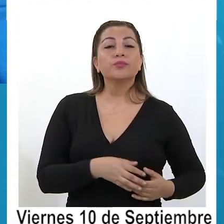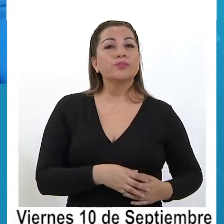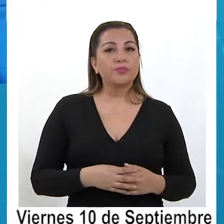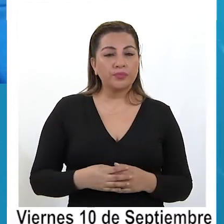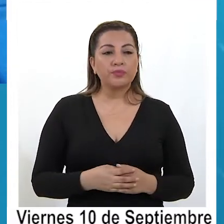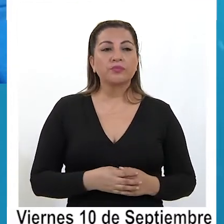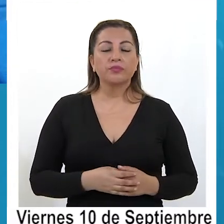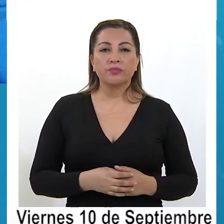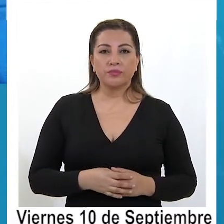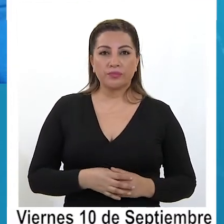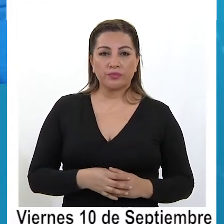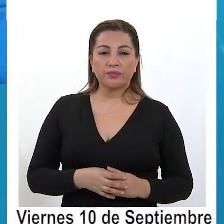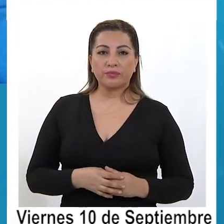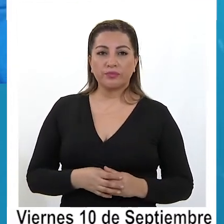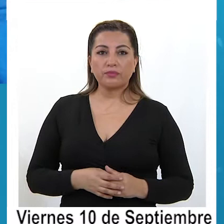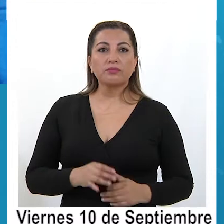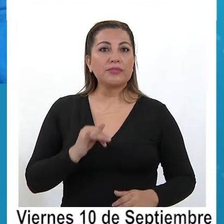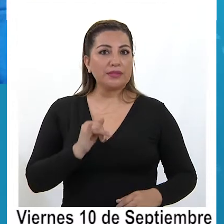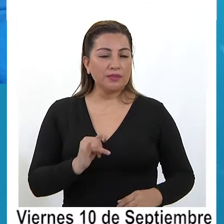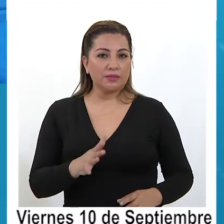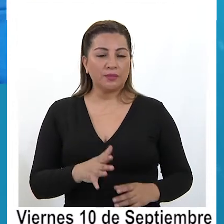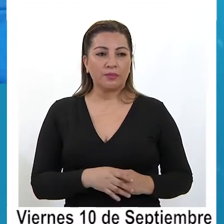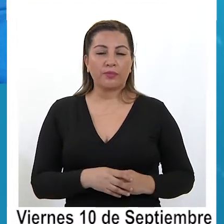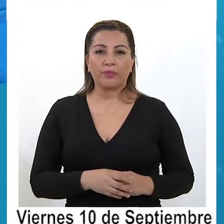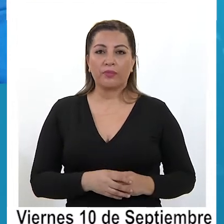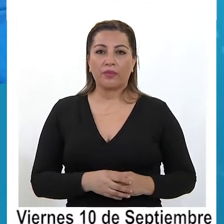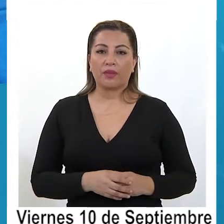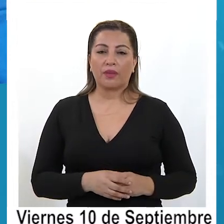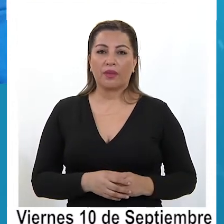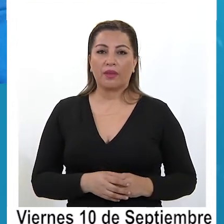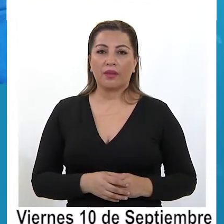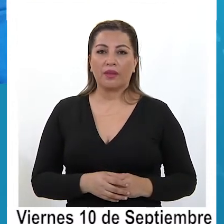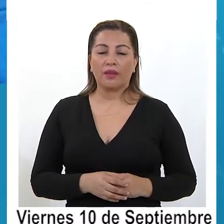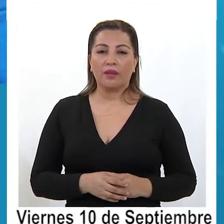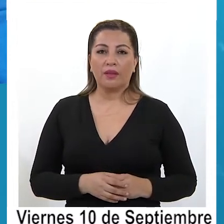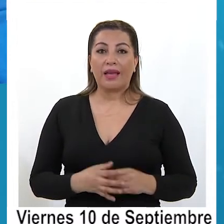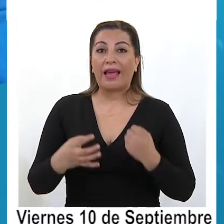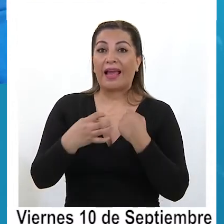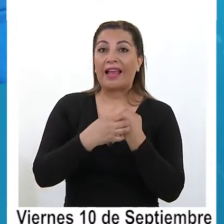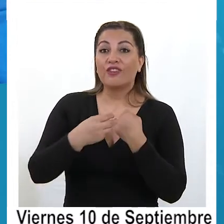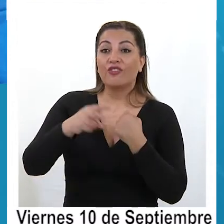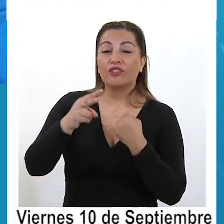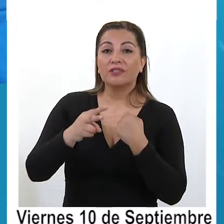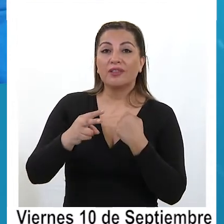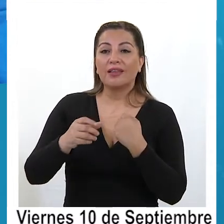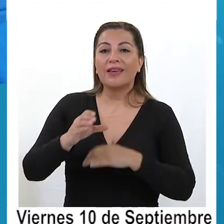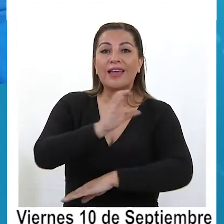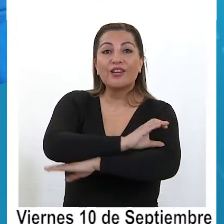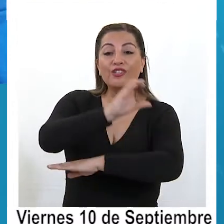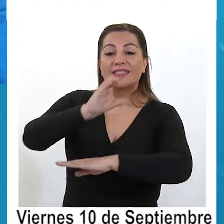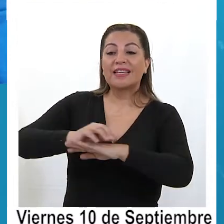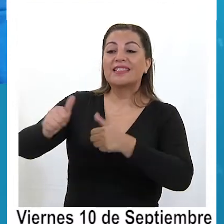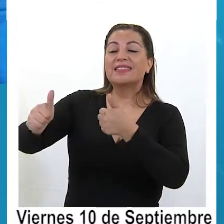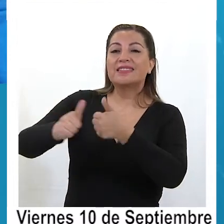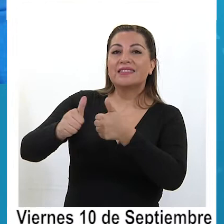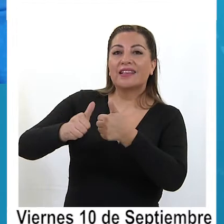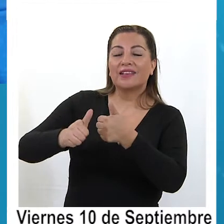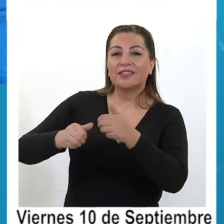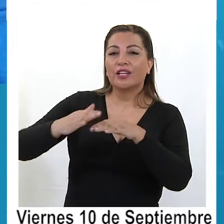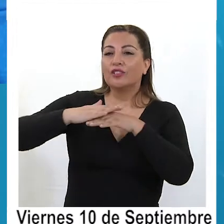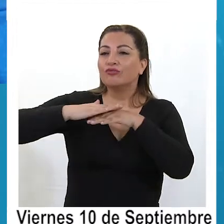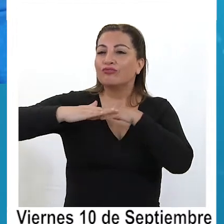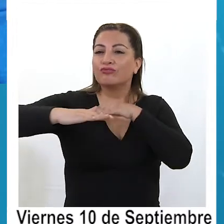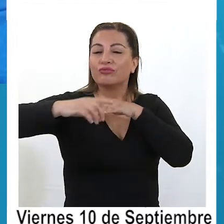Sí, la verdad que la dinámica, y esto está supeditado a la geografía que tiene nuestra zona fronteriza en Colchane, entendiéndose de